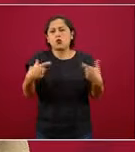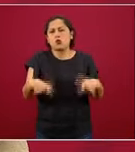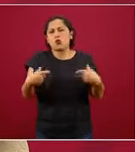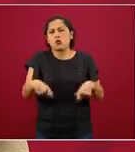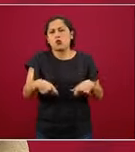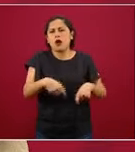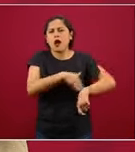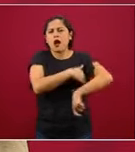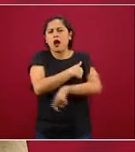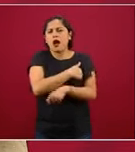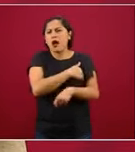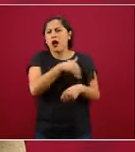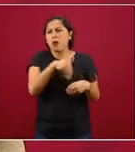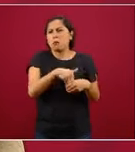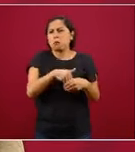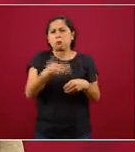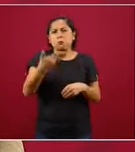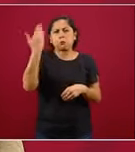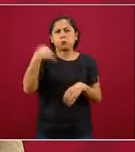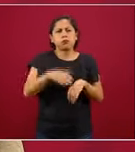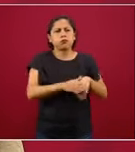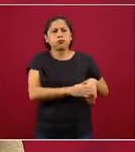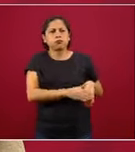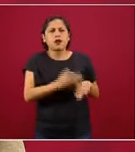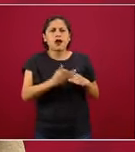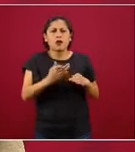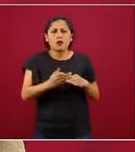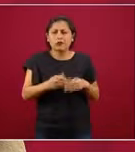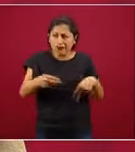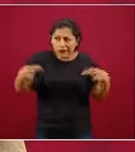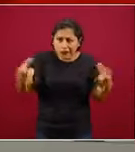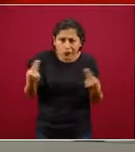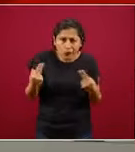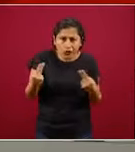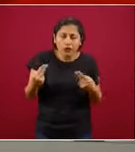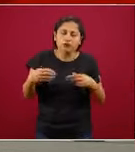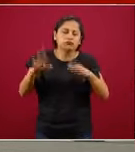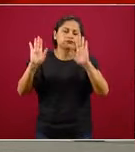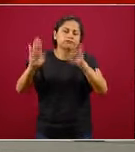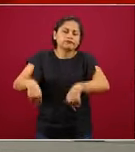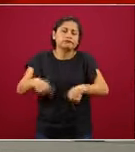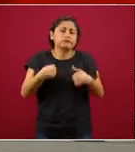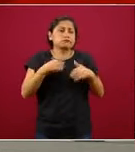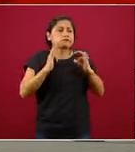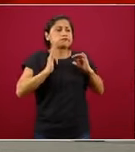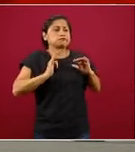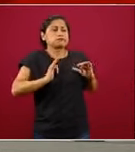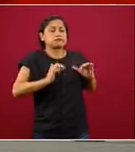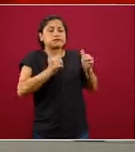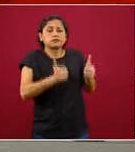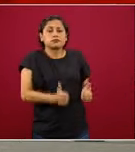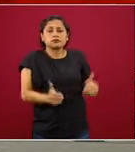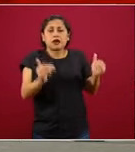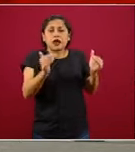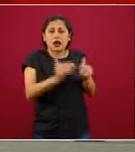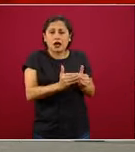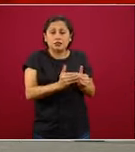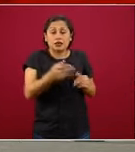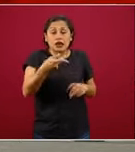apoyo. No les preocupa que se abran ya los establecimientos. Pero, insisto, la mitad de las personas no viven